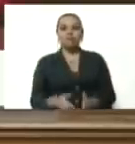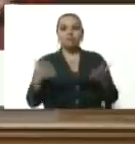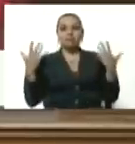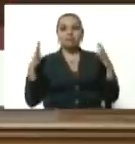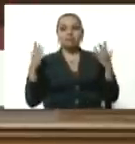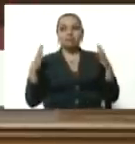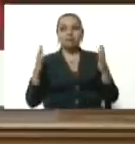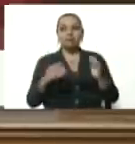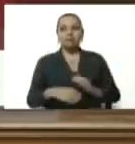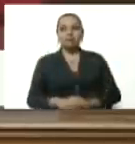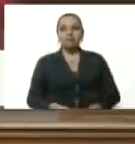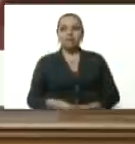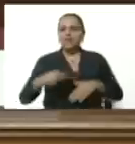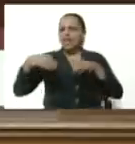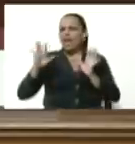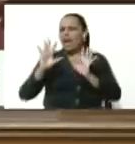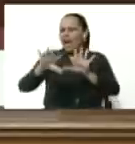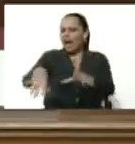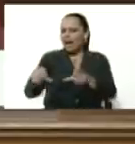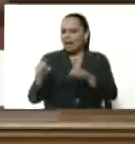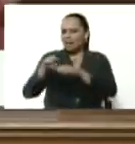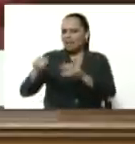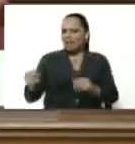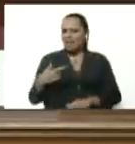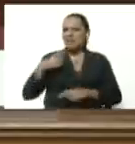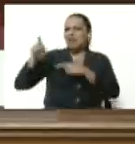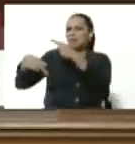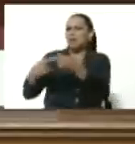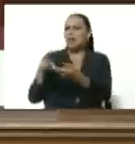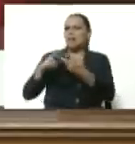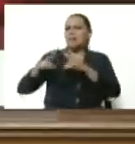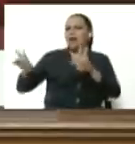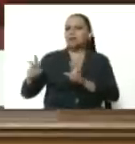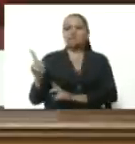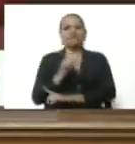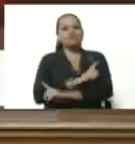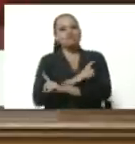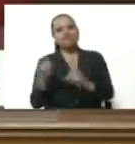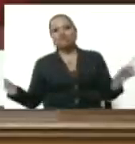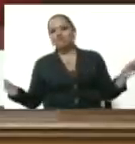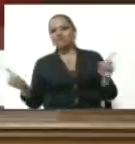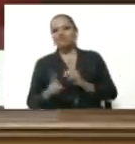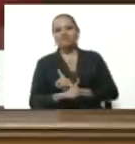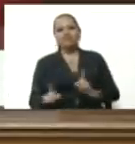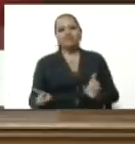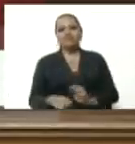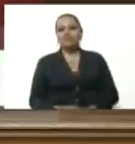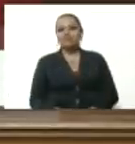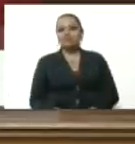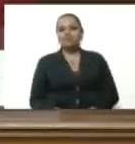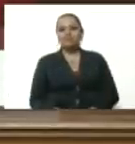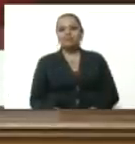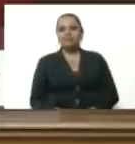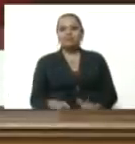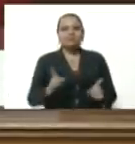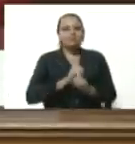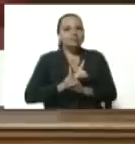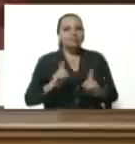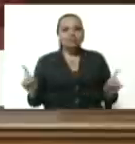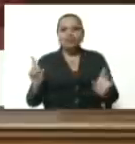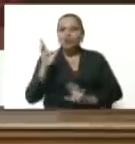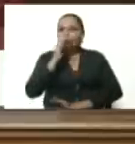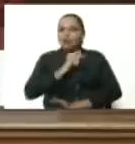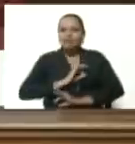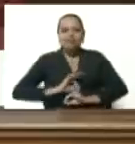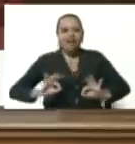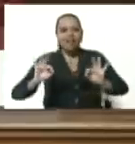No, agárrense el exequivo y nos dejan en paz. No, eso no está en ninguna parte. En ninguna parte está